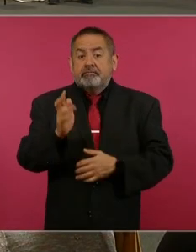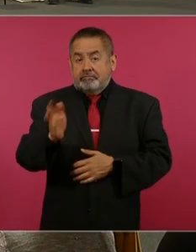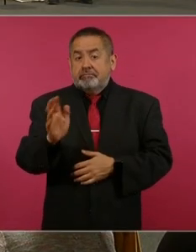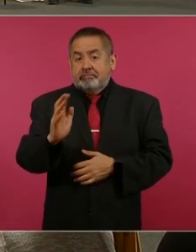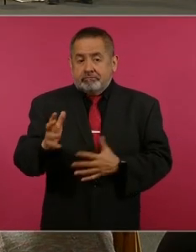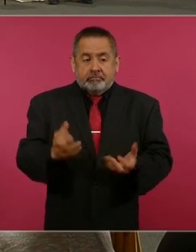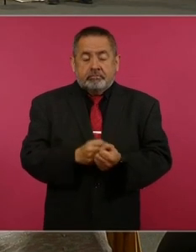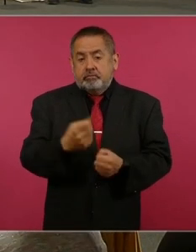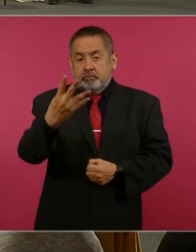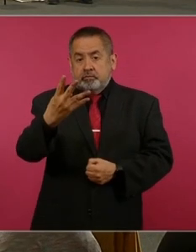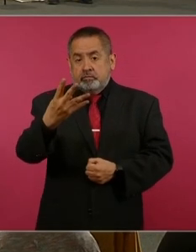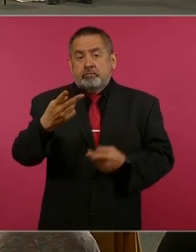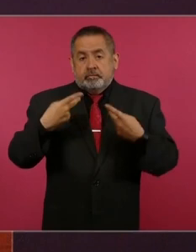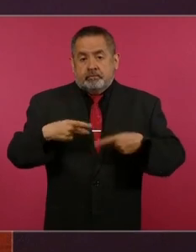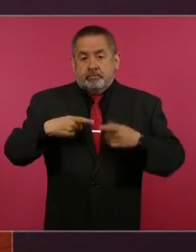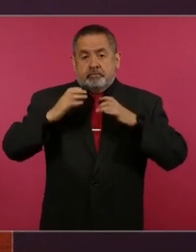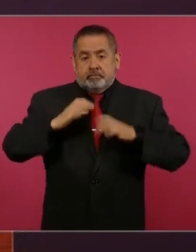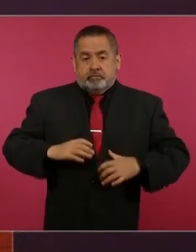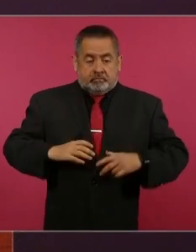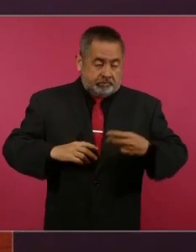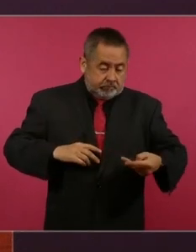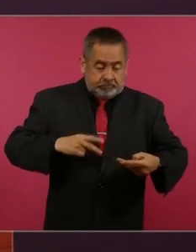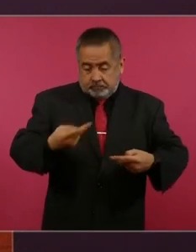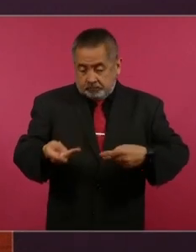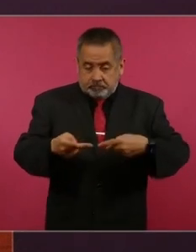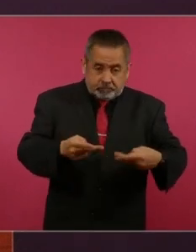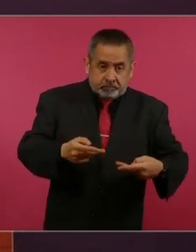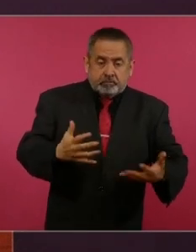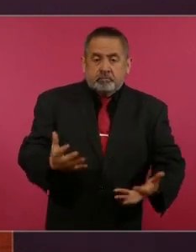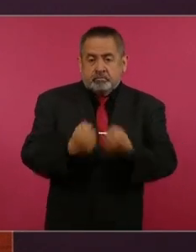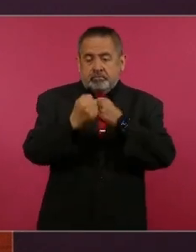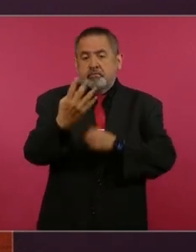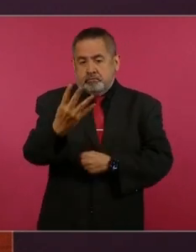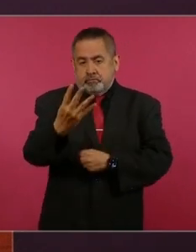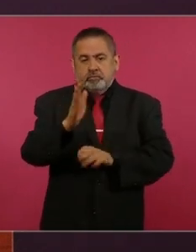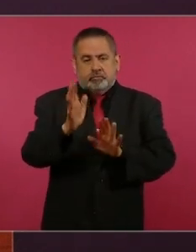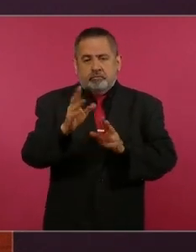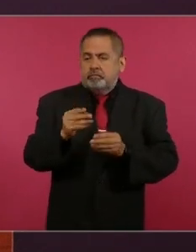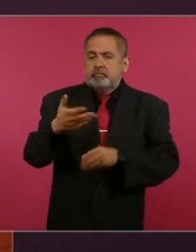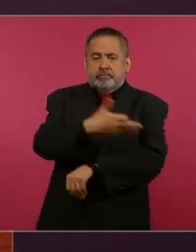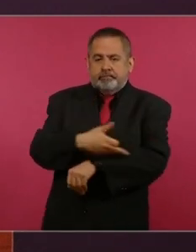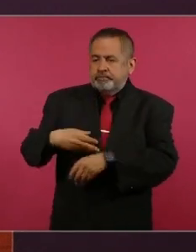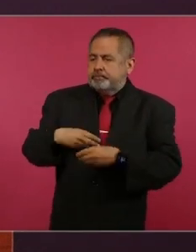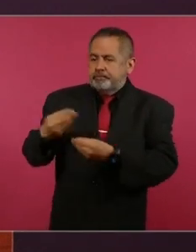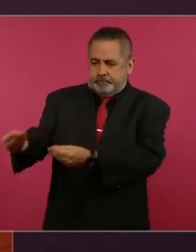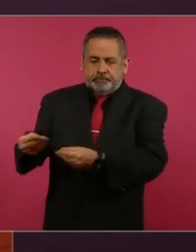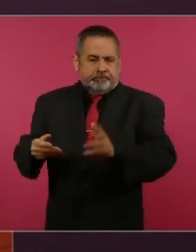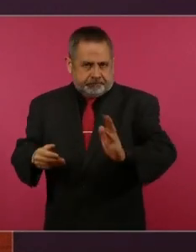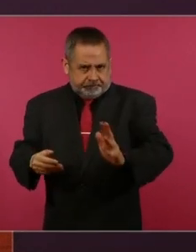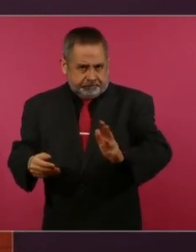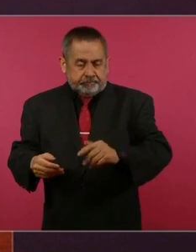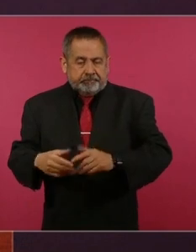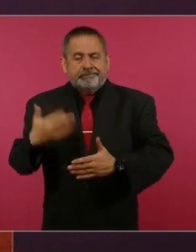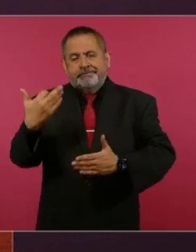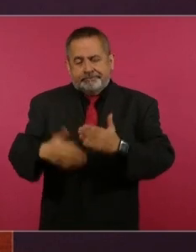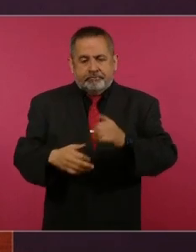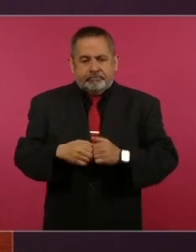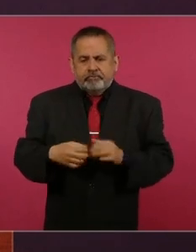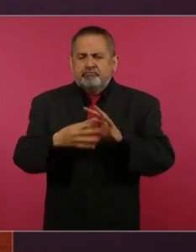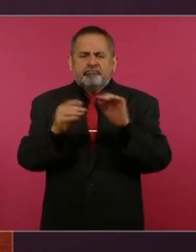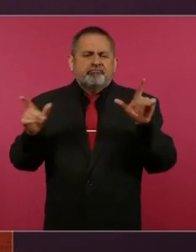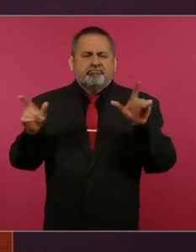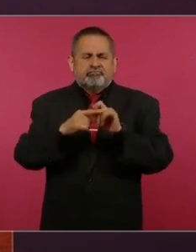hemos recuperado 4 cuerpos que han sido entregados a sus familias. Pero si me lo permiten, solamente para estar en el contexto, voy a ser muy breve